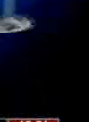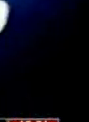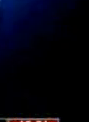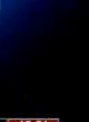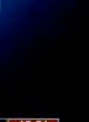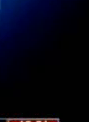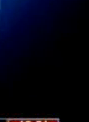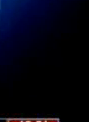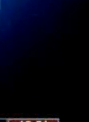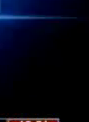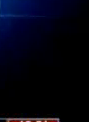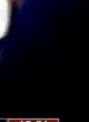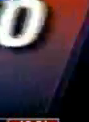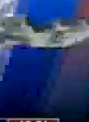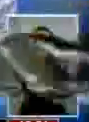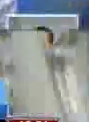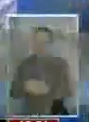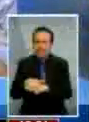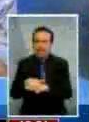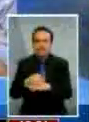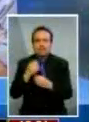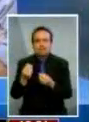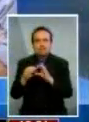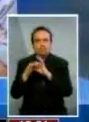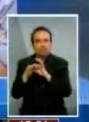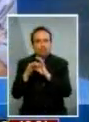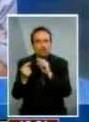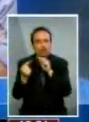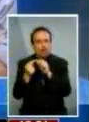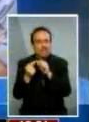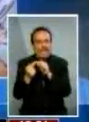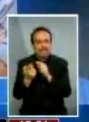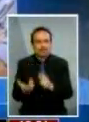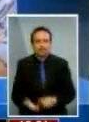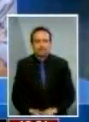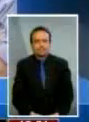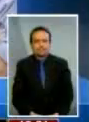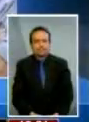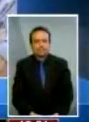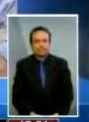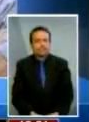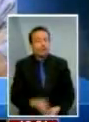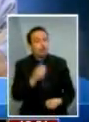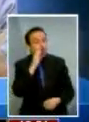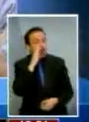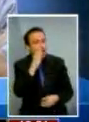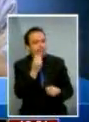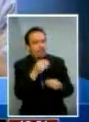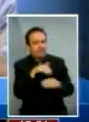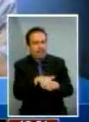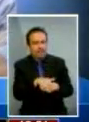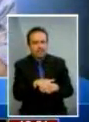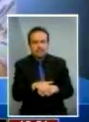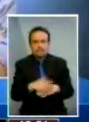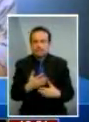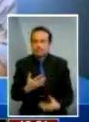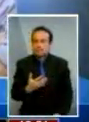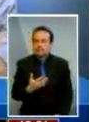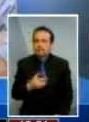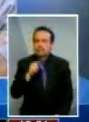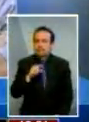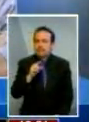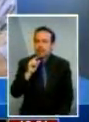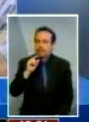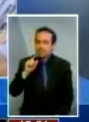Jorge, muy buenas tardes, muchas gracias por este contacto. Hola, buenas tardes. Bueno,